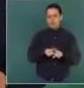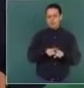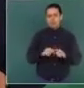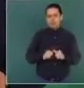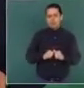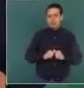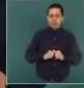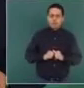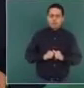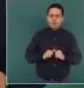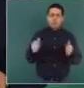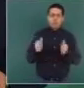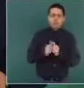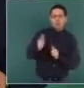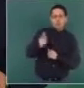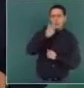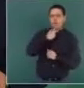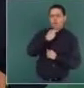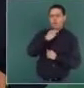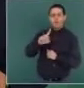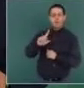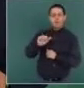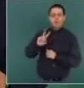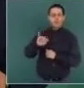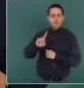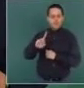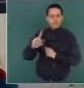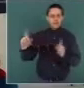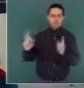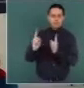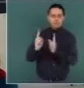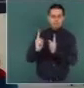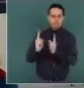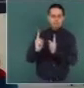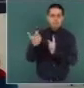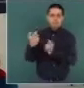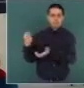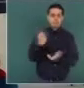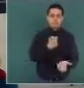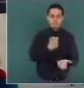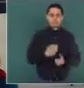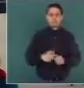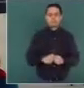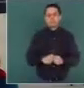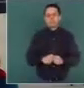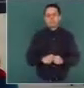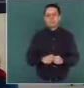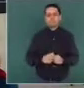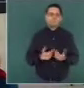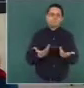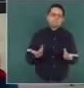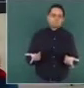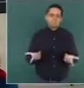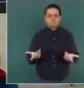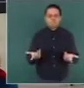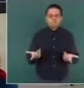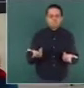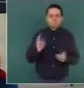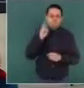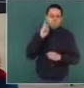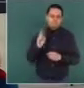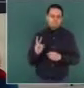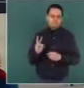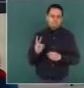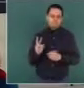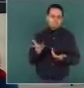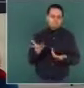David León, hay notorias